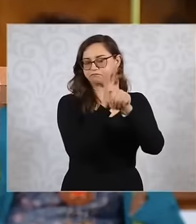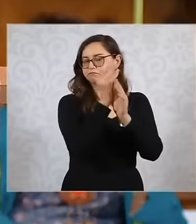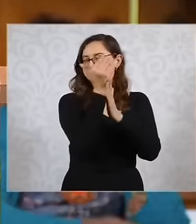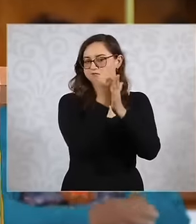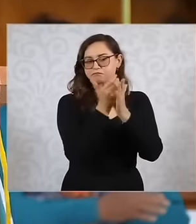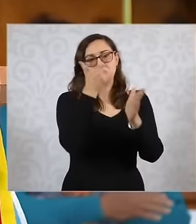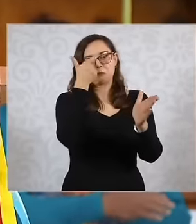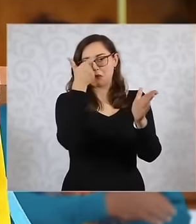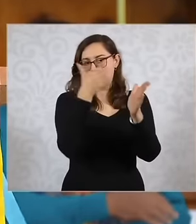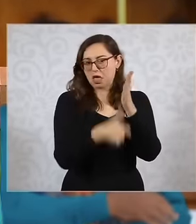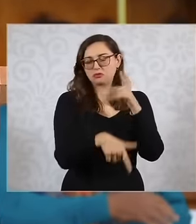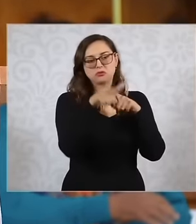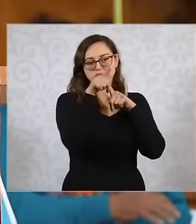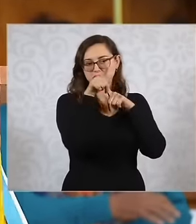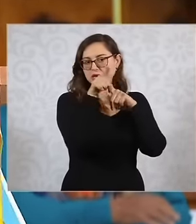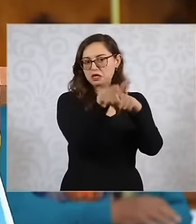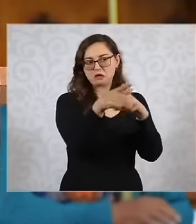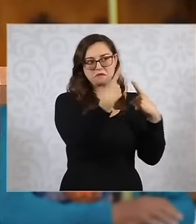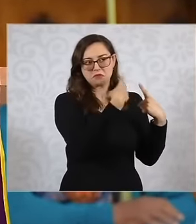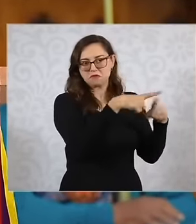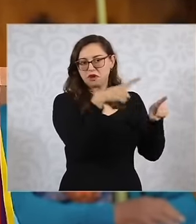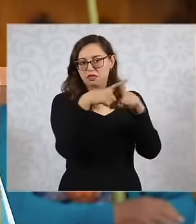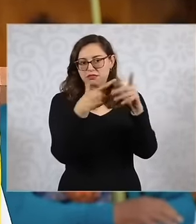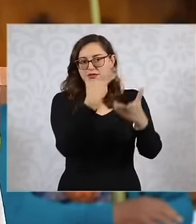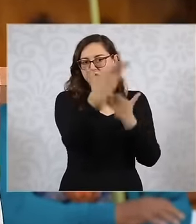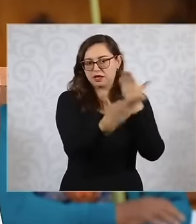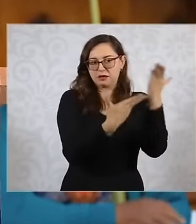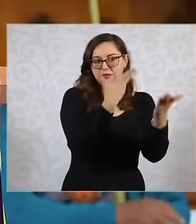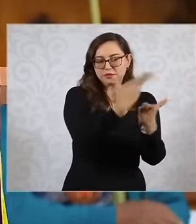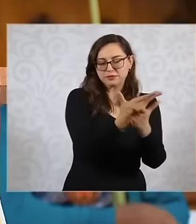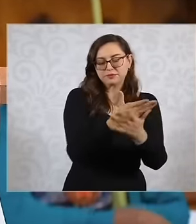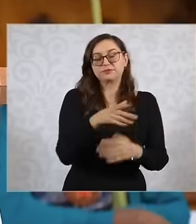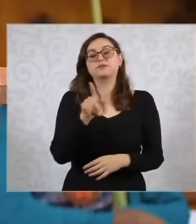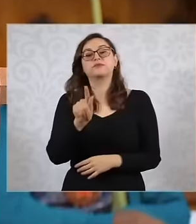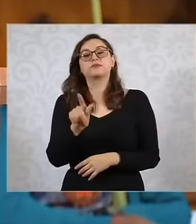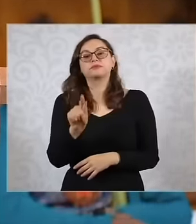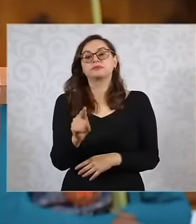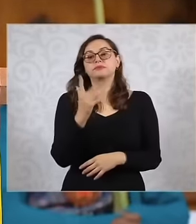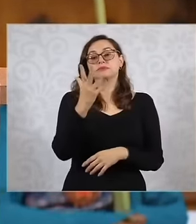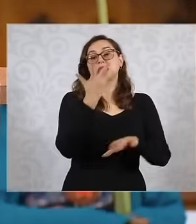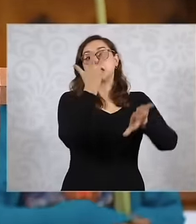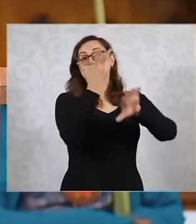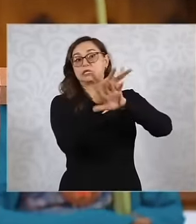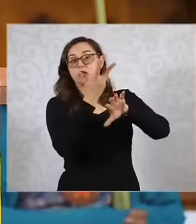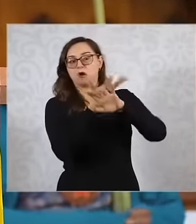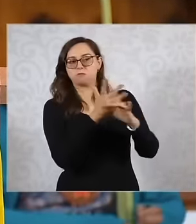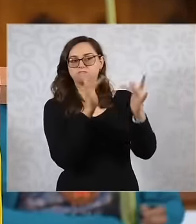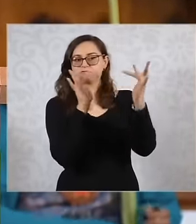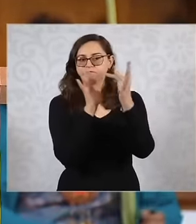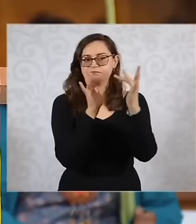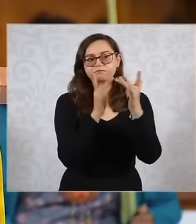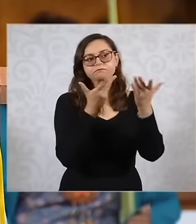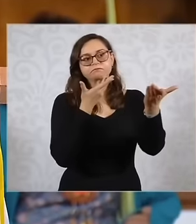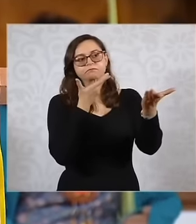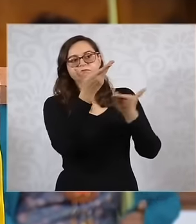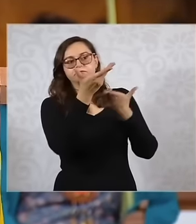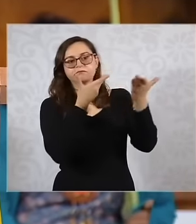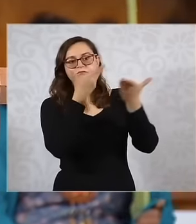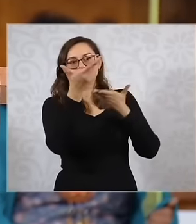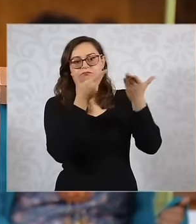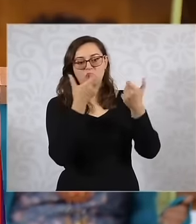75. Buscaremos la coordinación con Estados Unidos para la ampliación de los